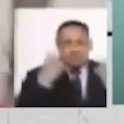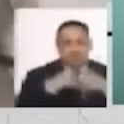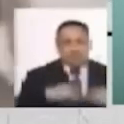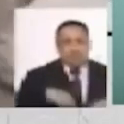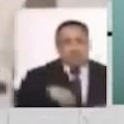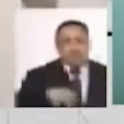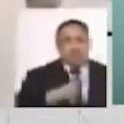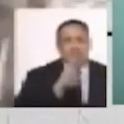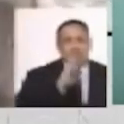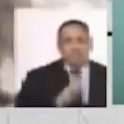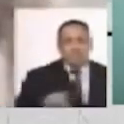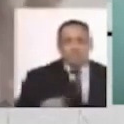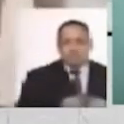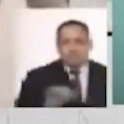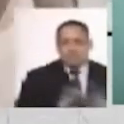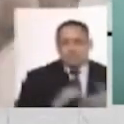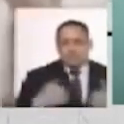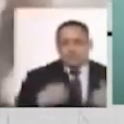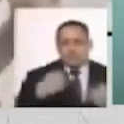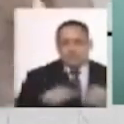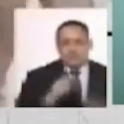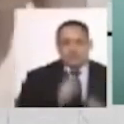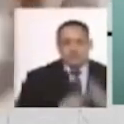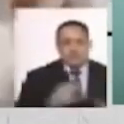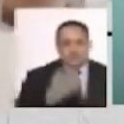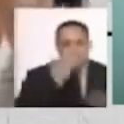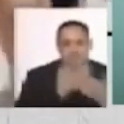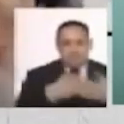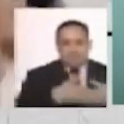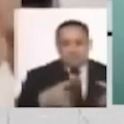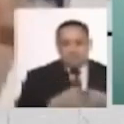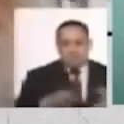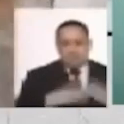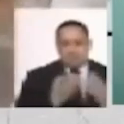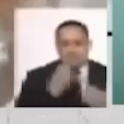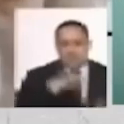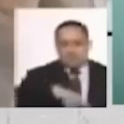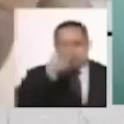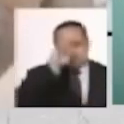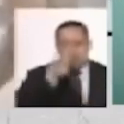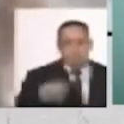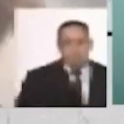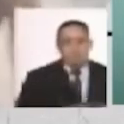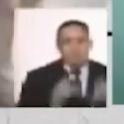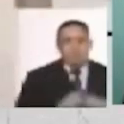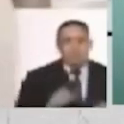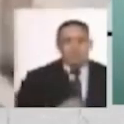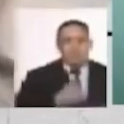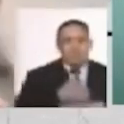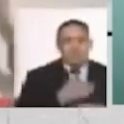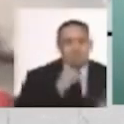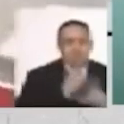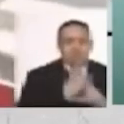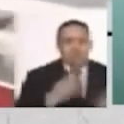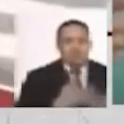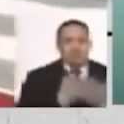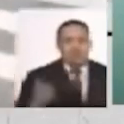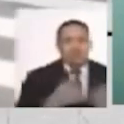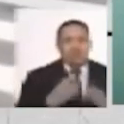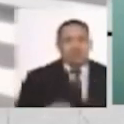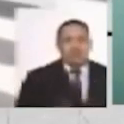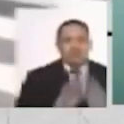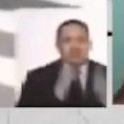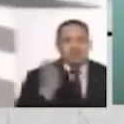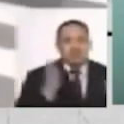periodo tan duro de conflicto armado interno, se pensó que las Fuerzas Armadas ya no iban a ser beligerantes. Y hemos visto a Dina Boluarte